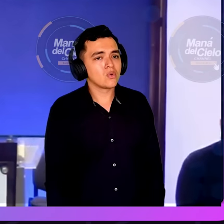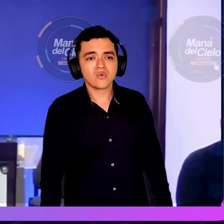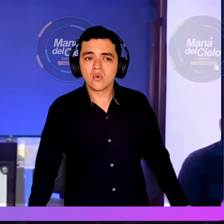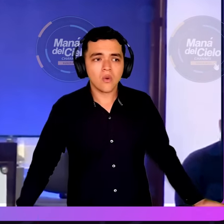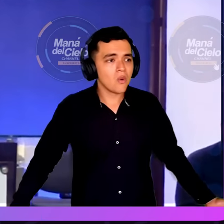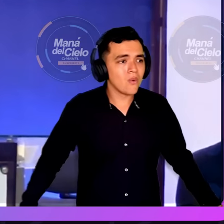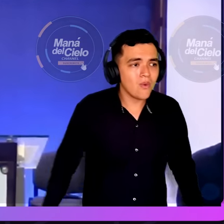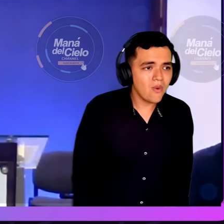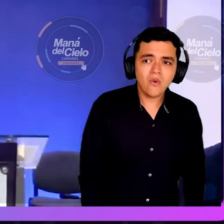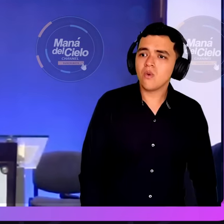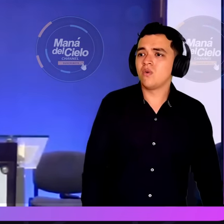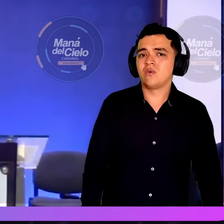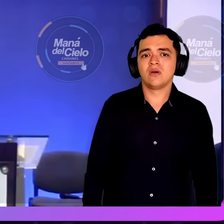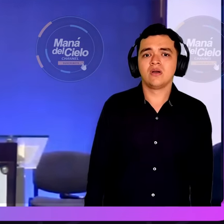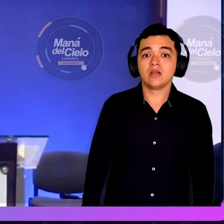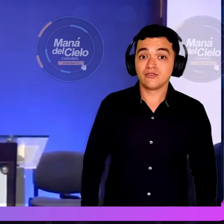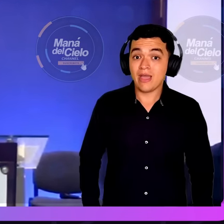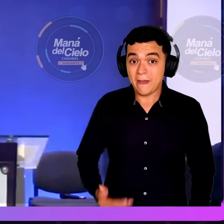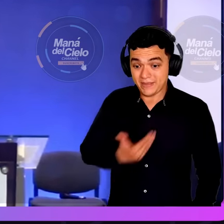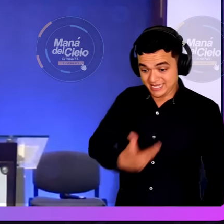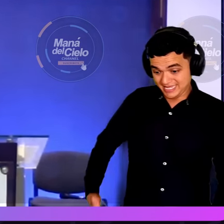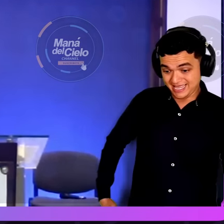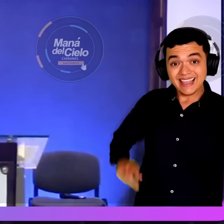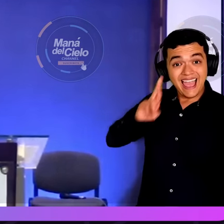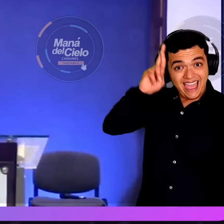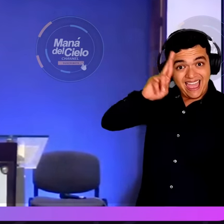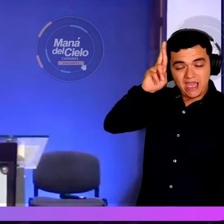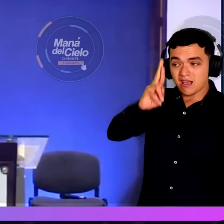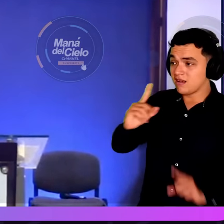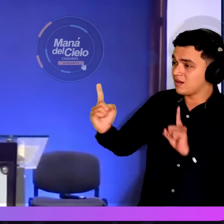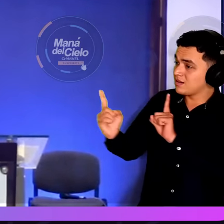¿a quién le vamos a entregar esta iglesia?